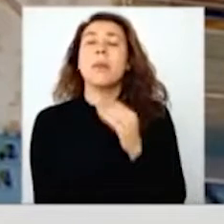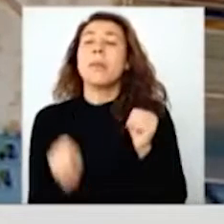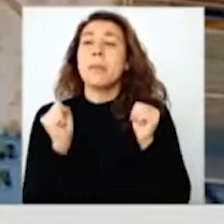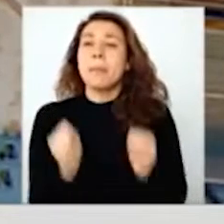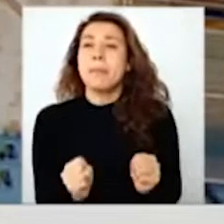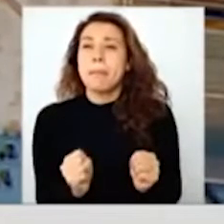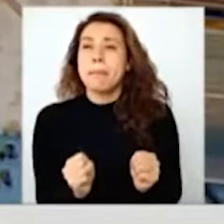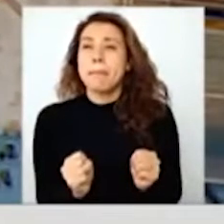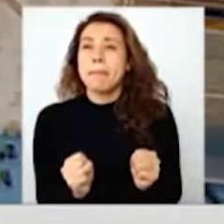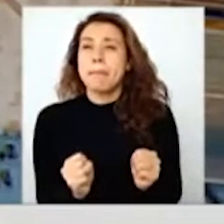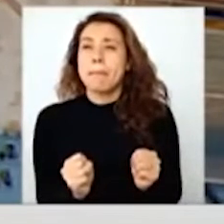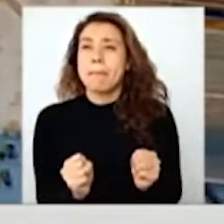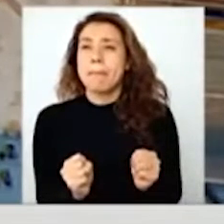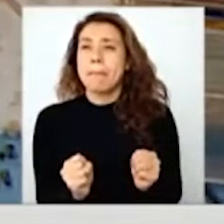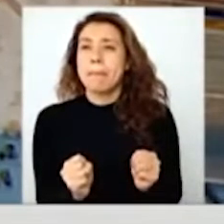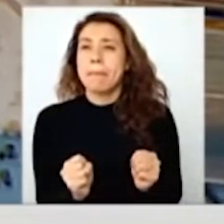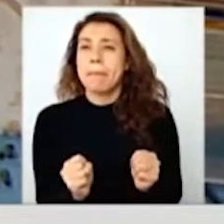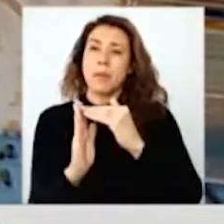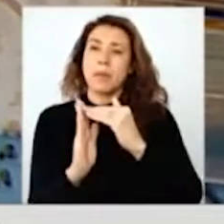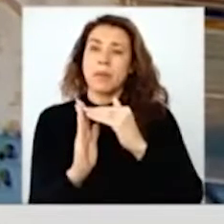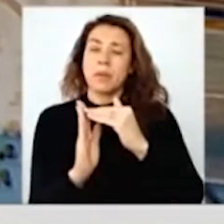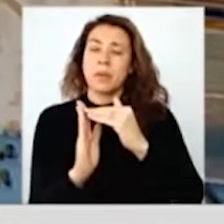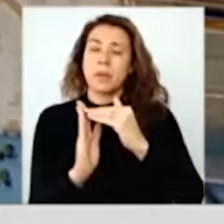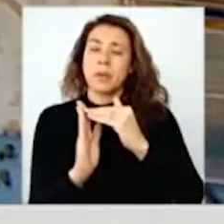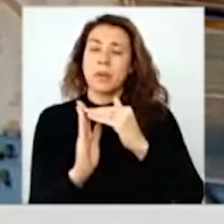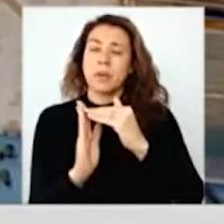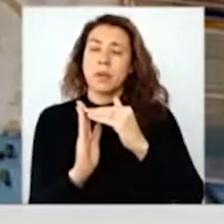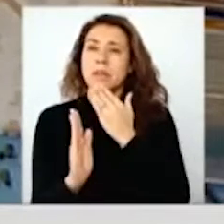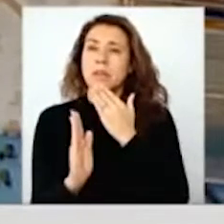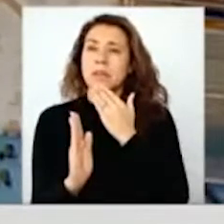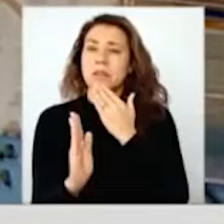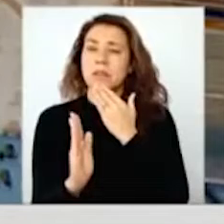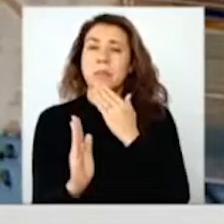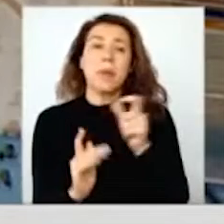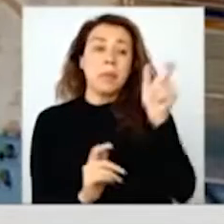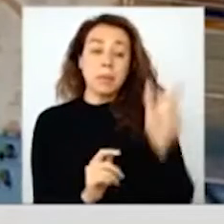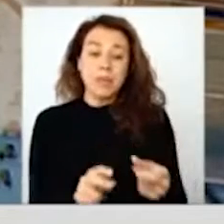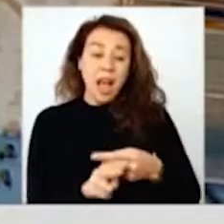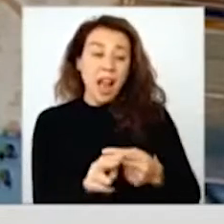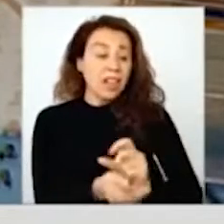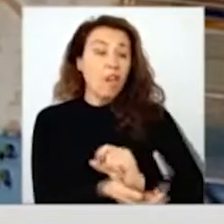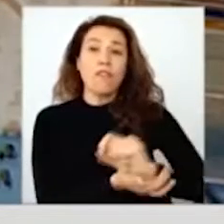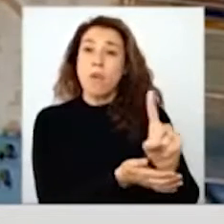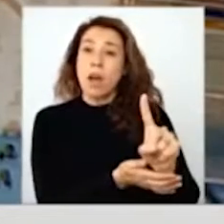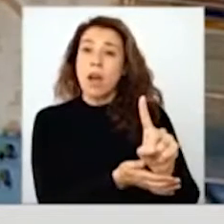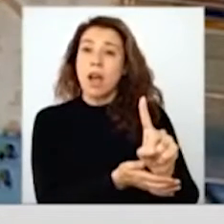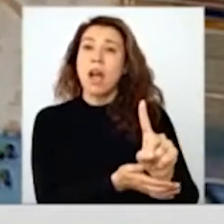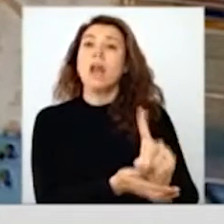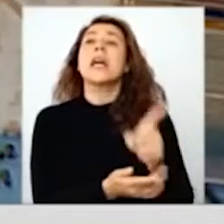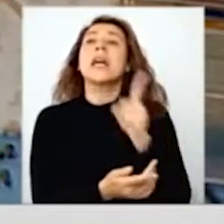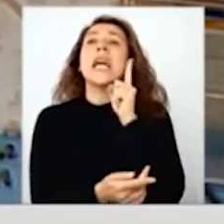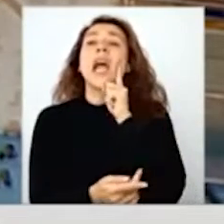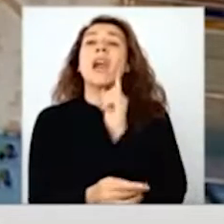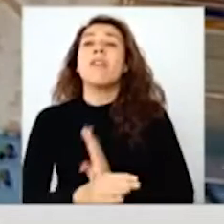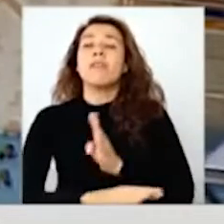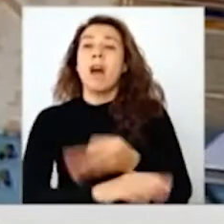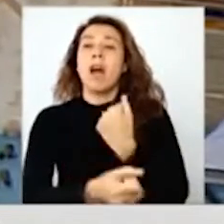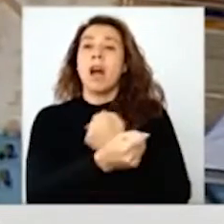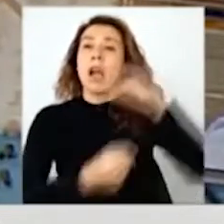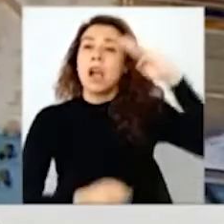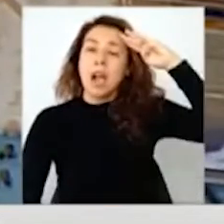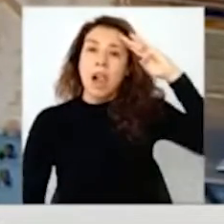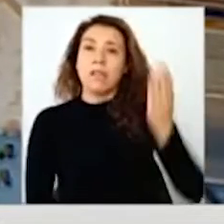se haga una restitución anticipada tal cual renta tario demandado con auxilio de la fuerza pública si fuera necesario